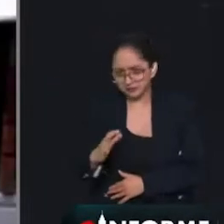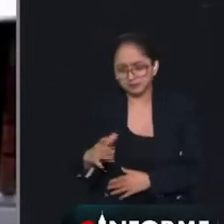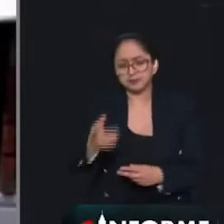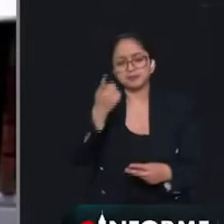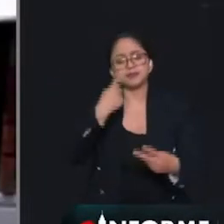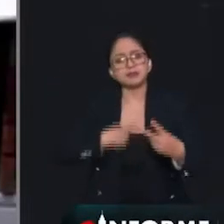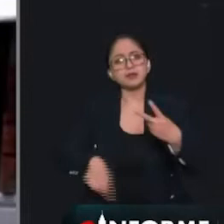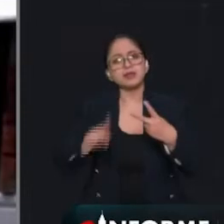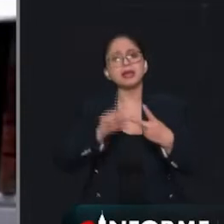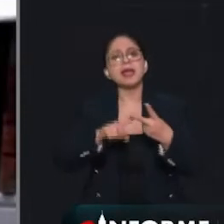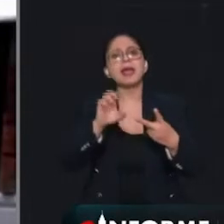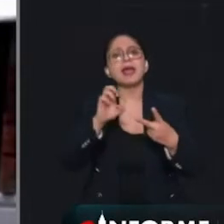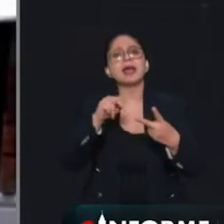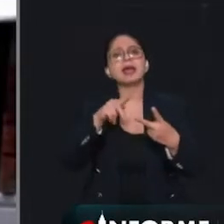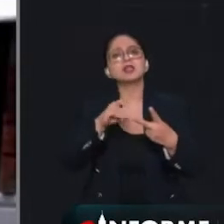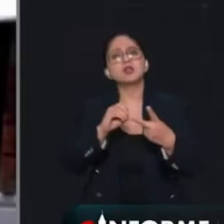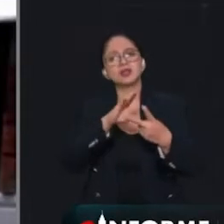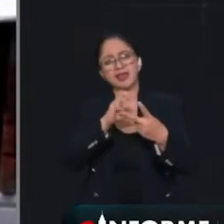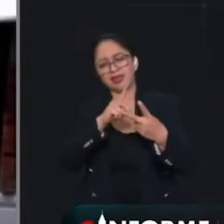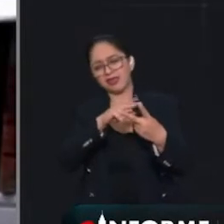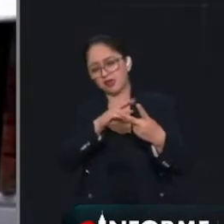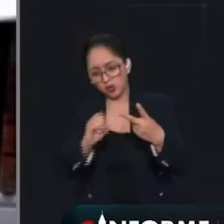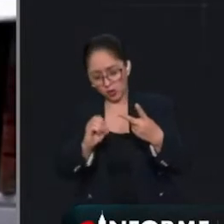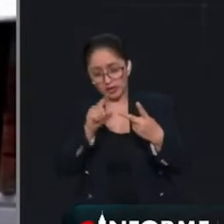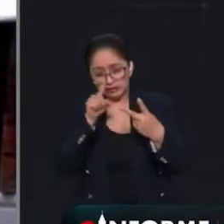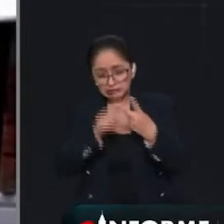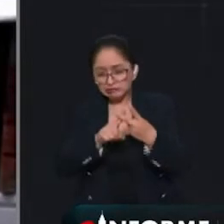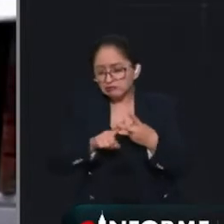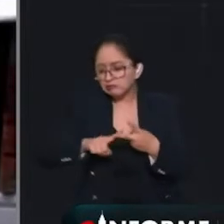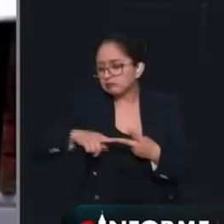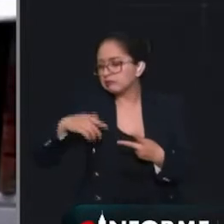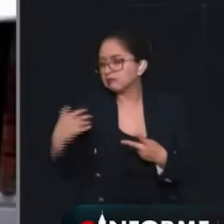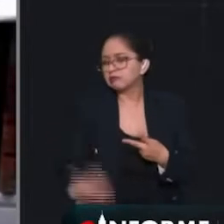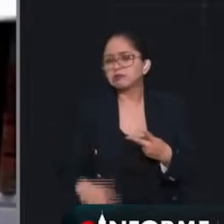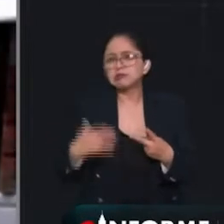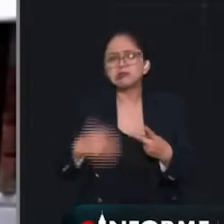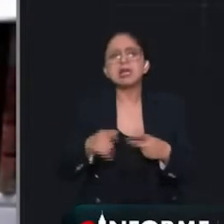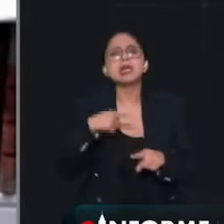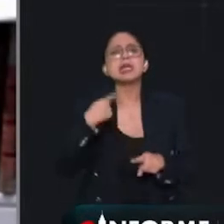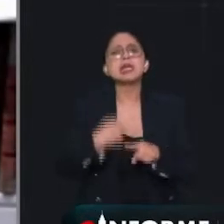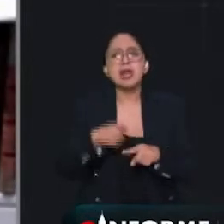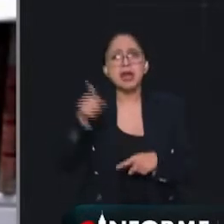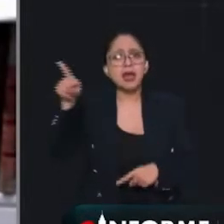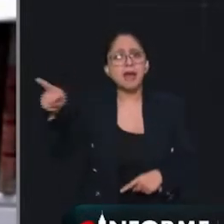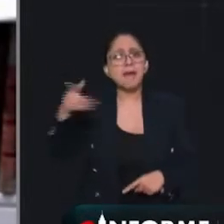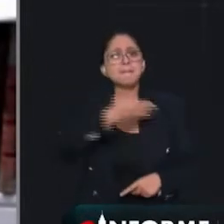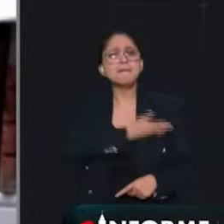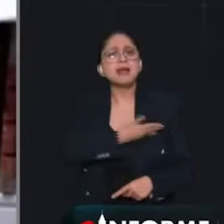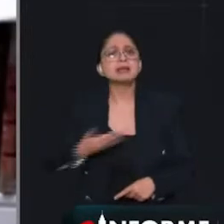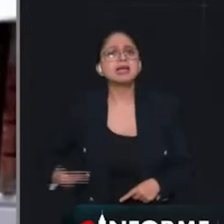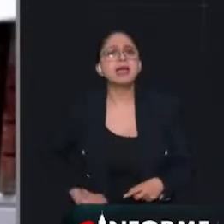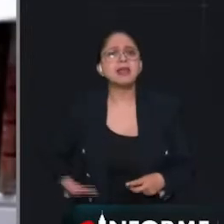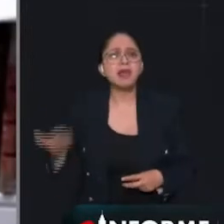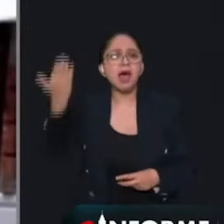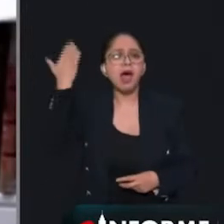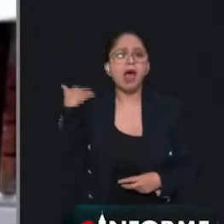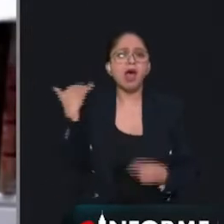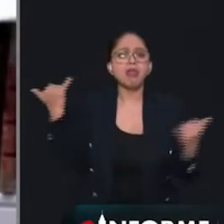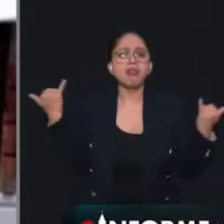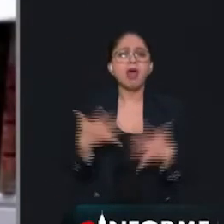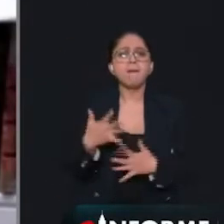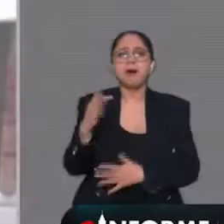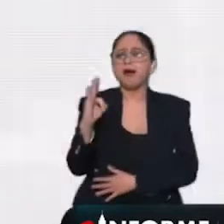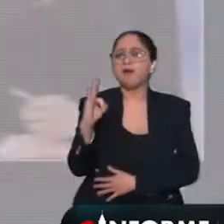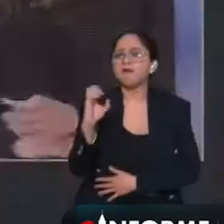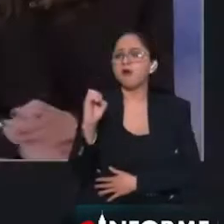Zedillo. Ernesto Zedillo fue, entre otras cosas, el presidente del FOBAPROA, que